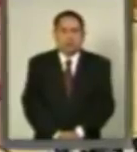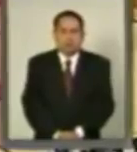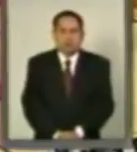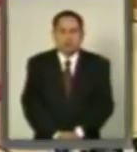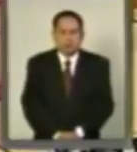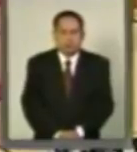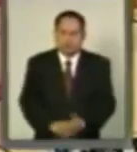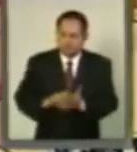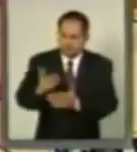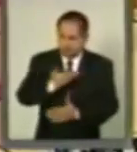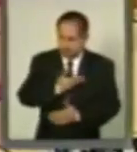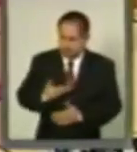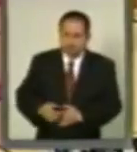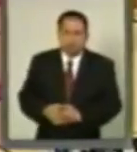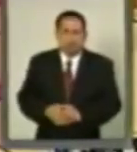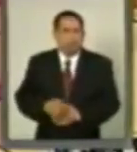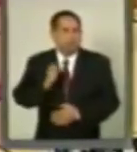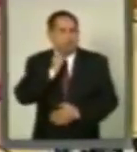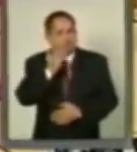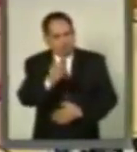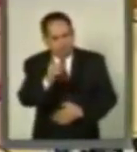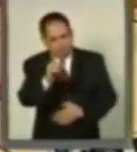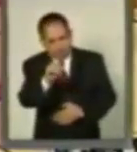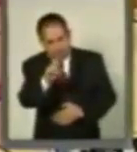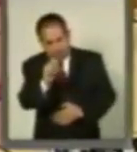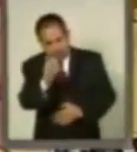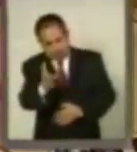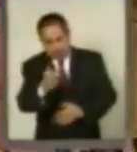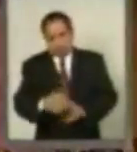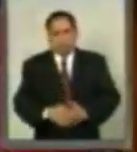Gracias, presidente. Senadora Dolores Padierna.